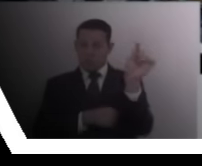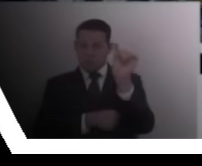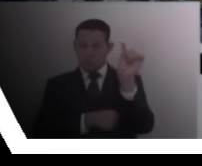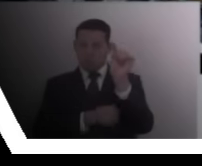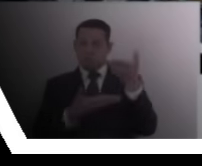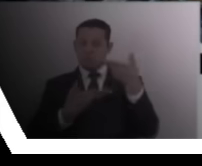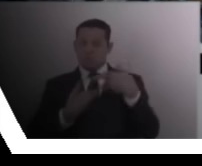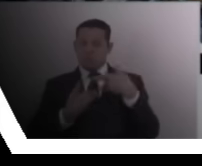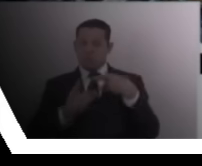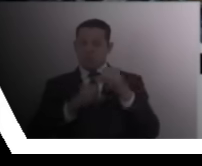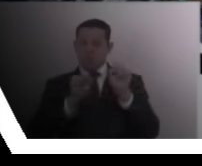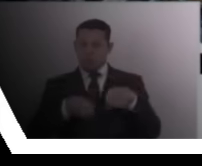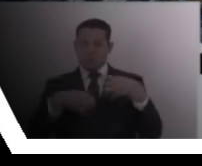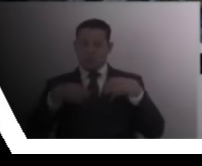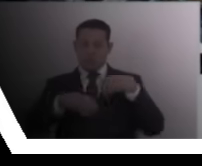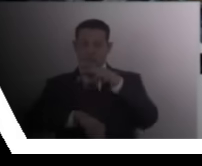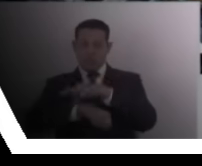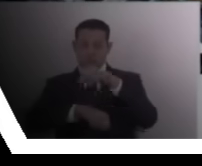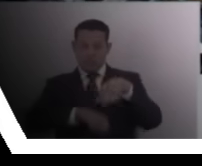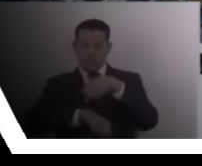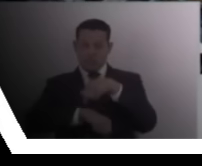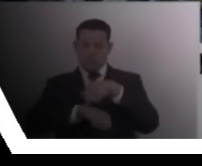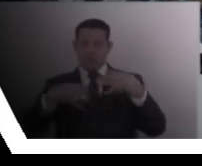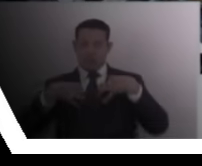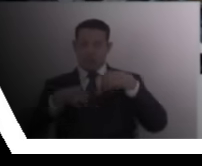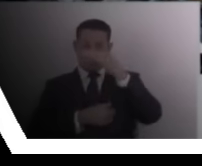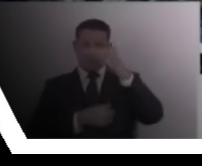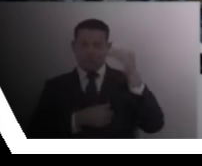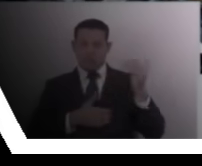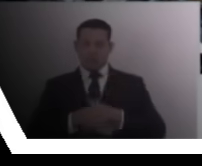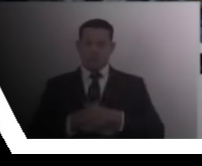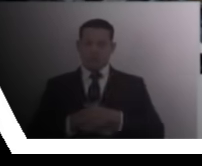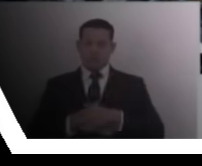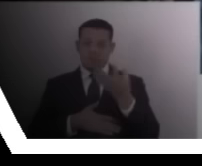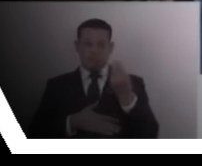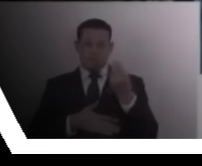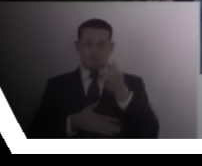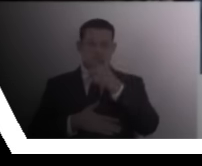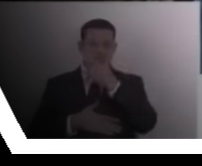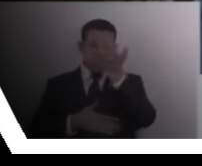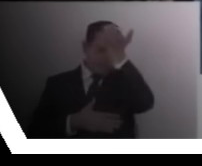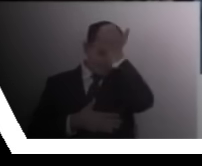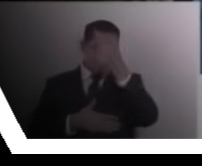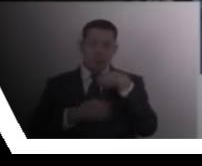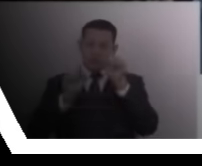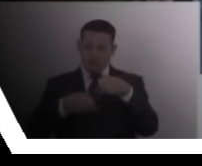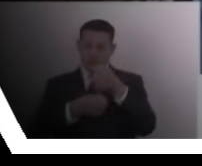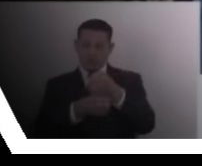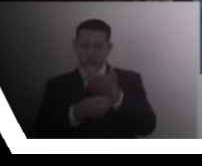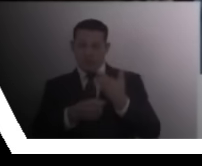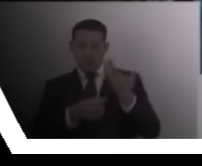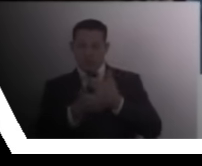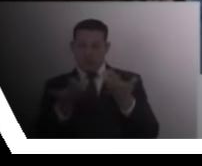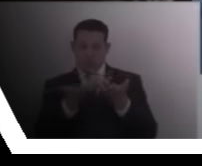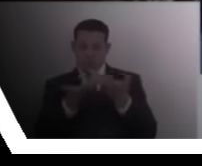permitido poder vivir lo que hoy estamos viviendo en nuestro país. Sin temor a equivocarme, yo puedo asegurar que todos mis